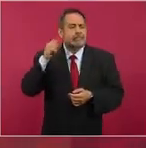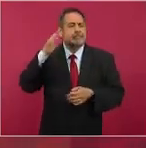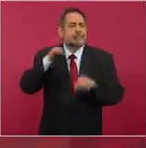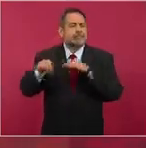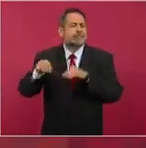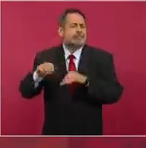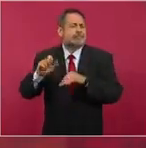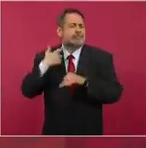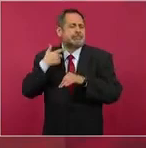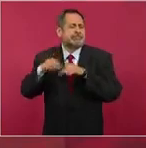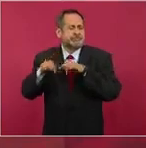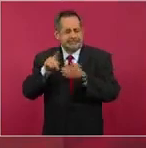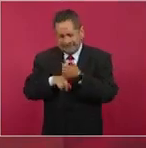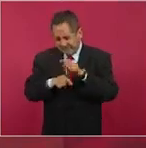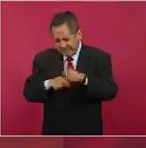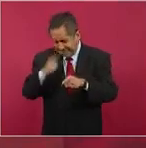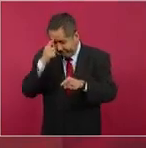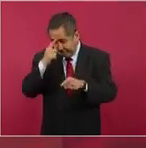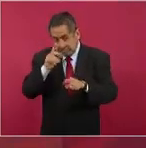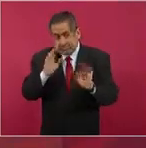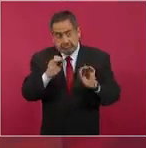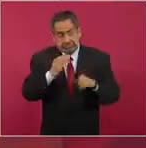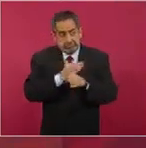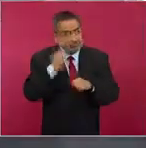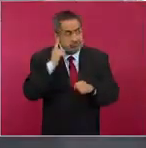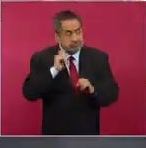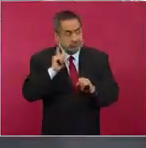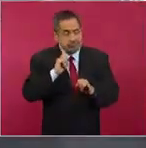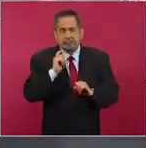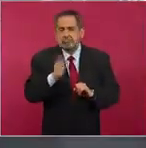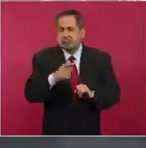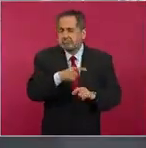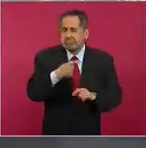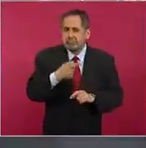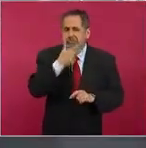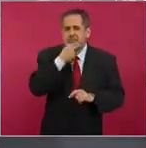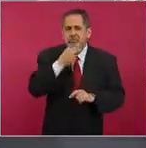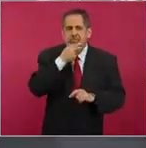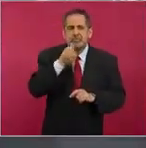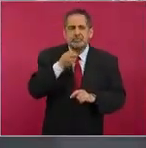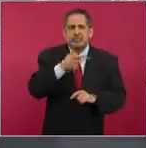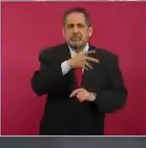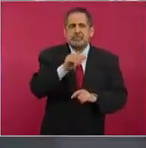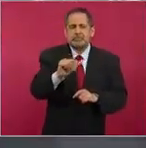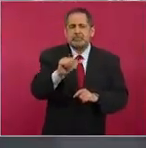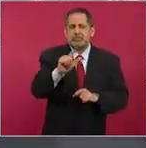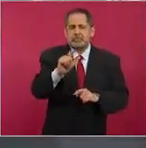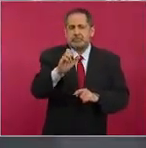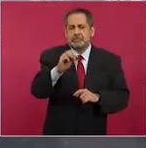ya no lo he escuchado mucho, Alemán.